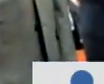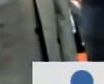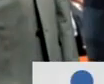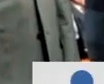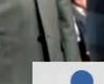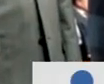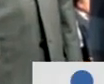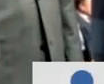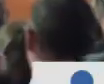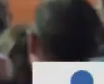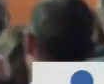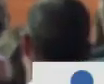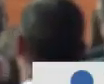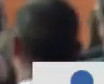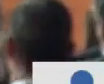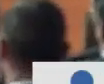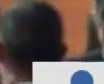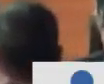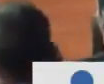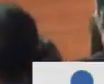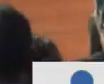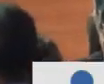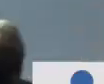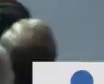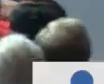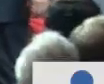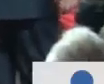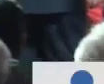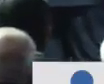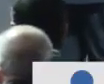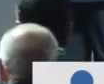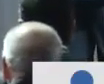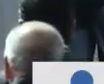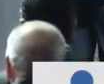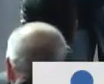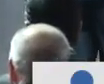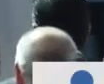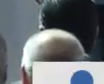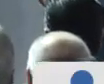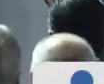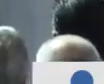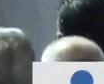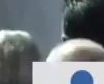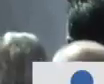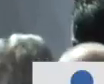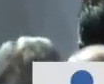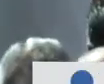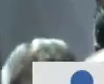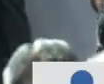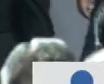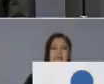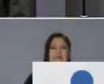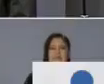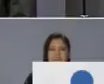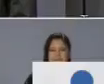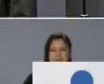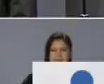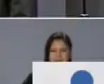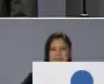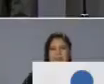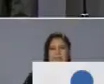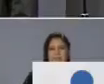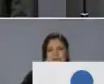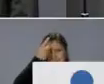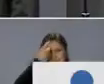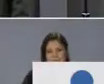atrás. Y para ellos fueron los primeros saludos del presidente Peña Nieto. El presidente de la mesa directiva de la Cámara de